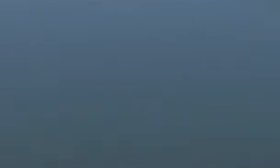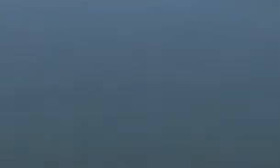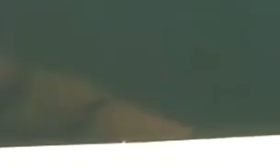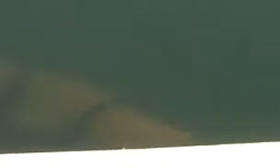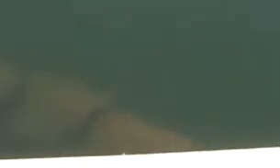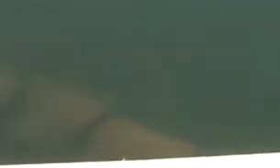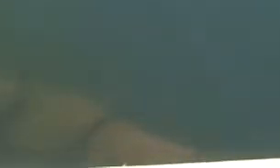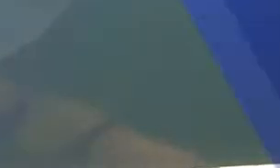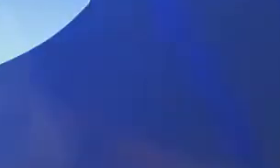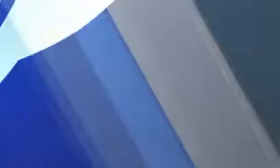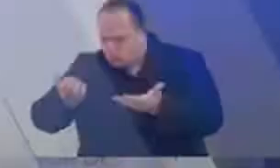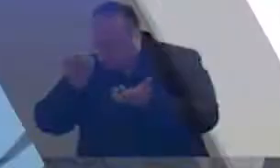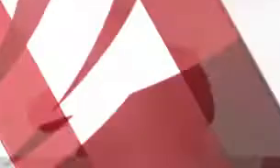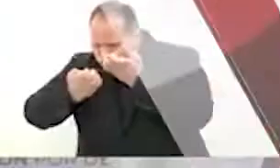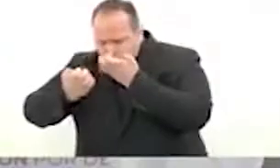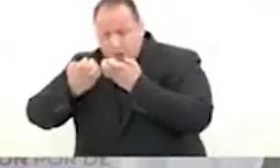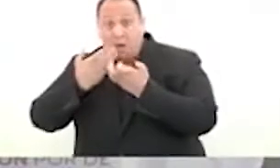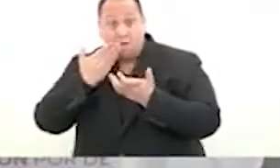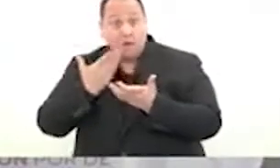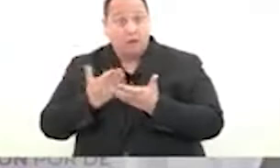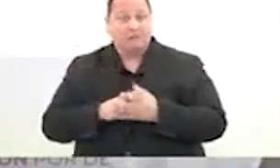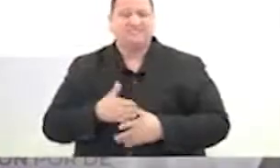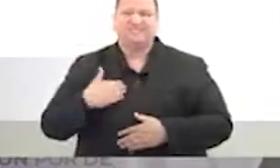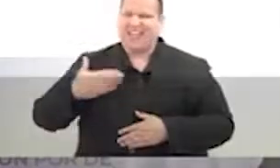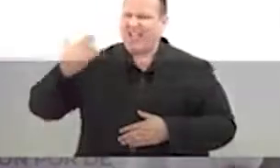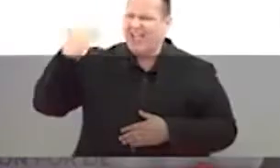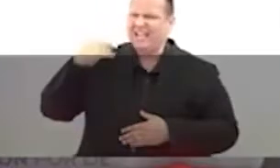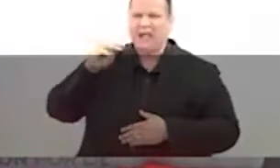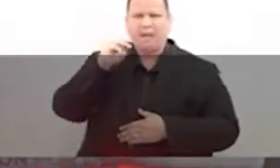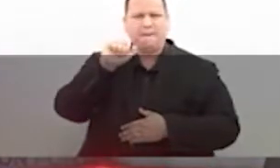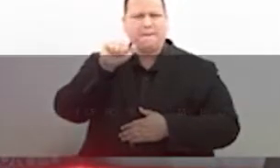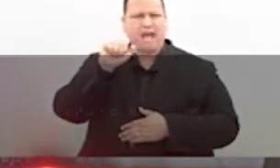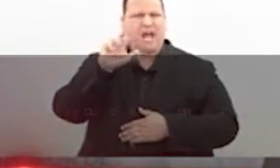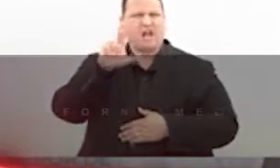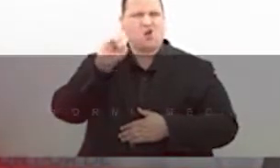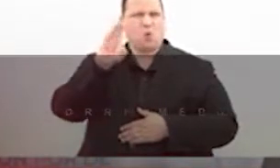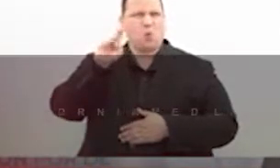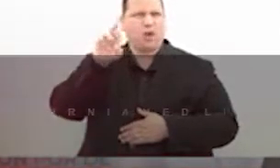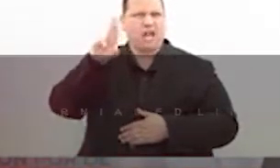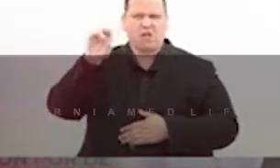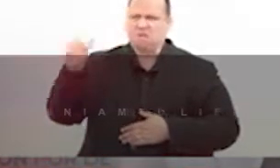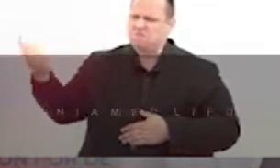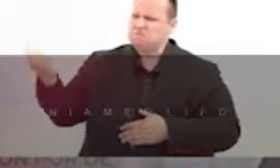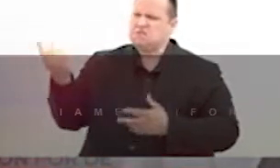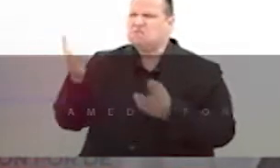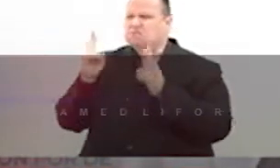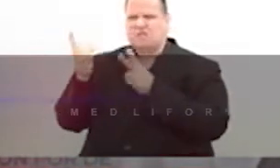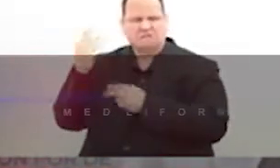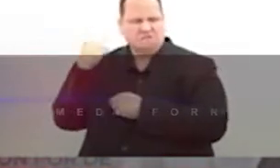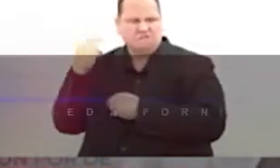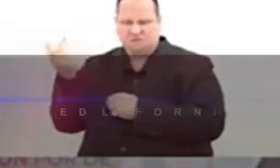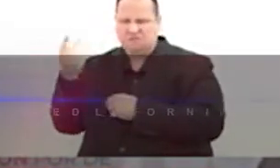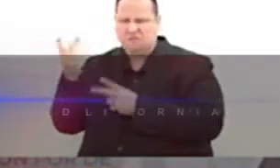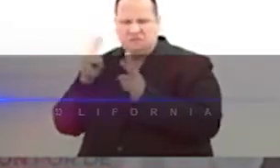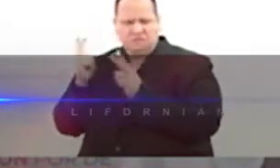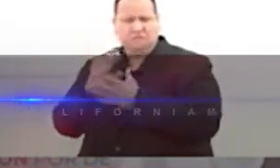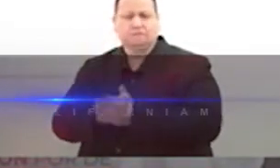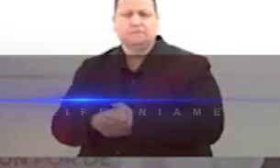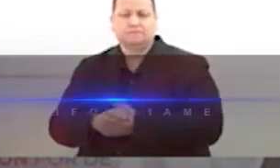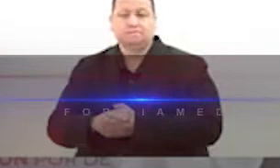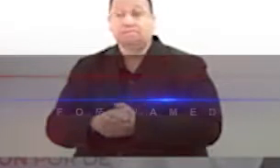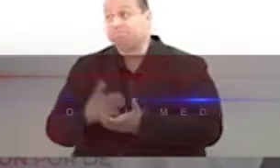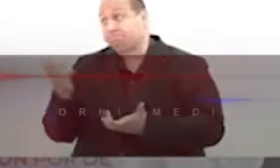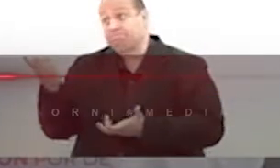de las próximas administraciones. Yo lo platicaba con Marco Moreno hace unos momentos incluso, en el cual,